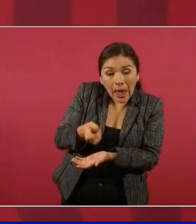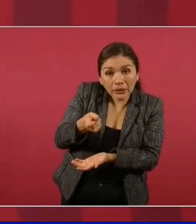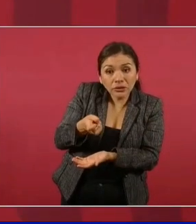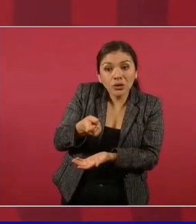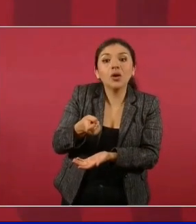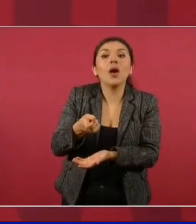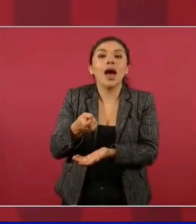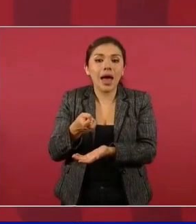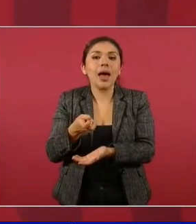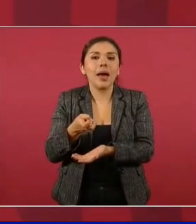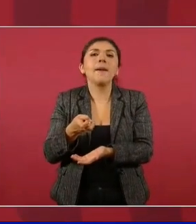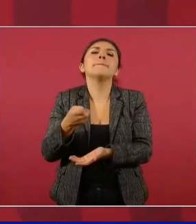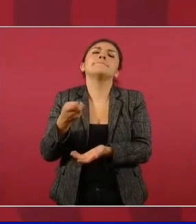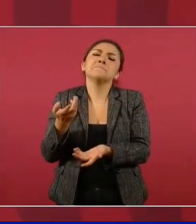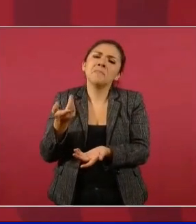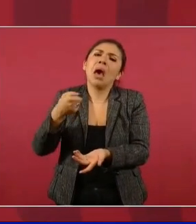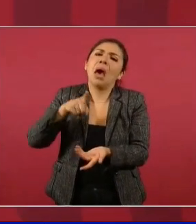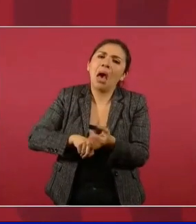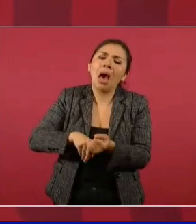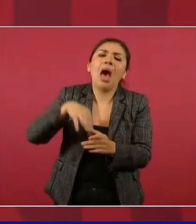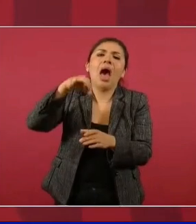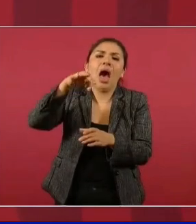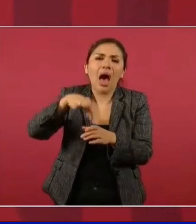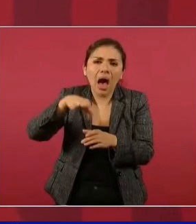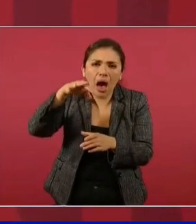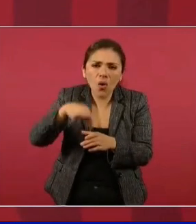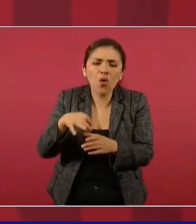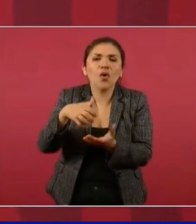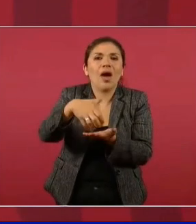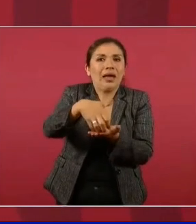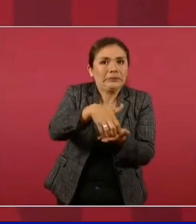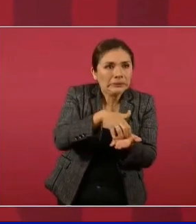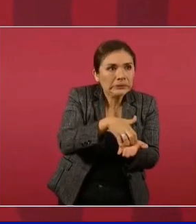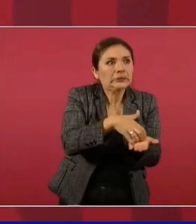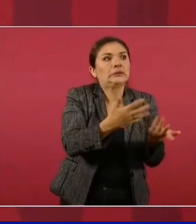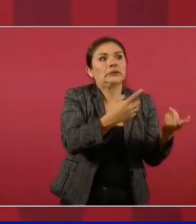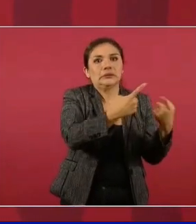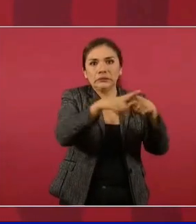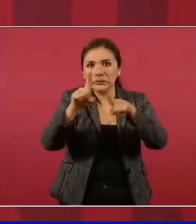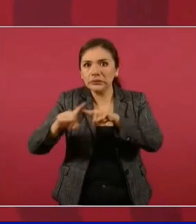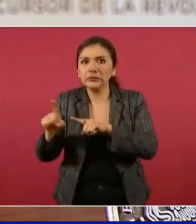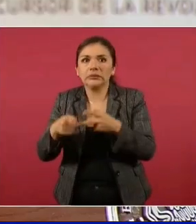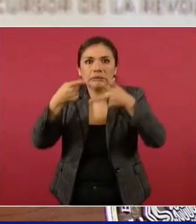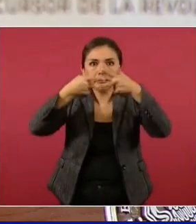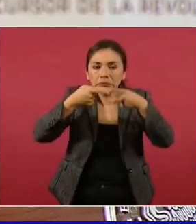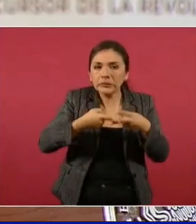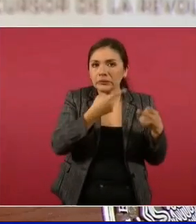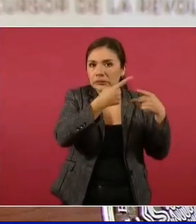con ahorros, con la austeridad,